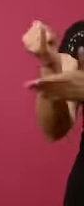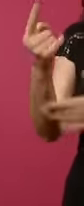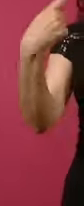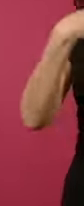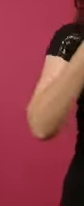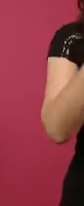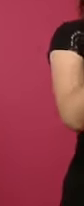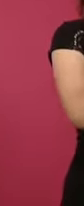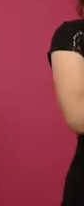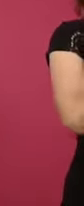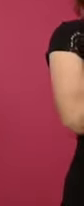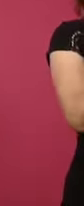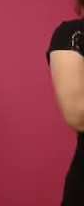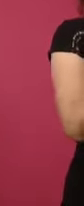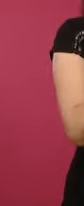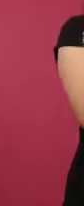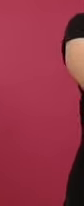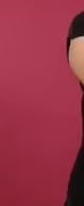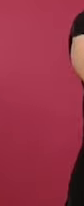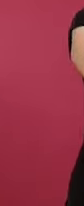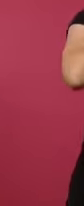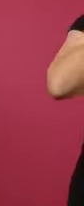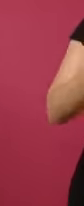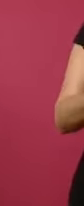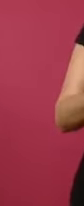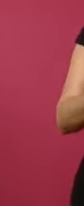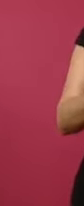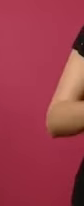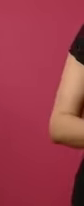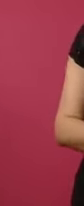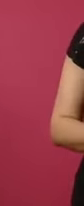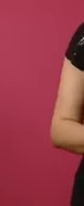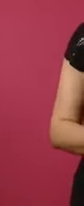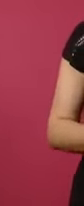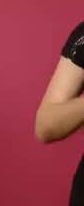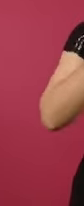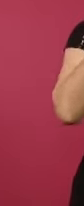o que la decisión que toman las élites.